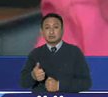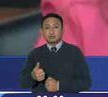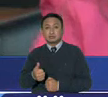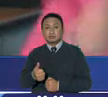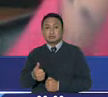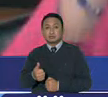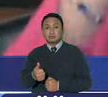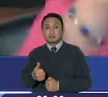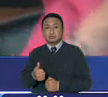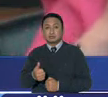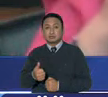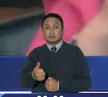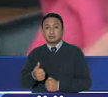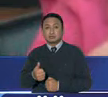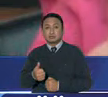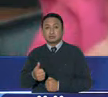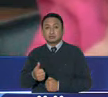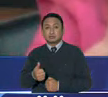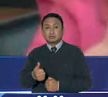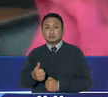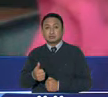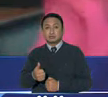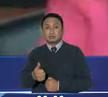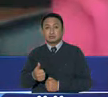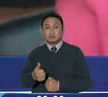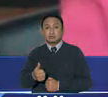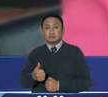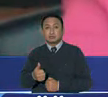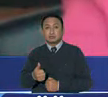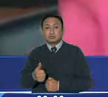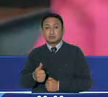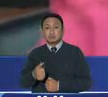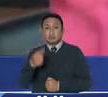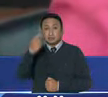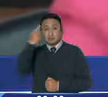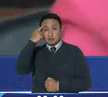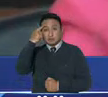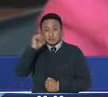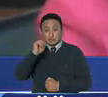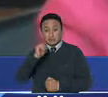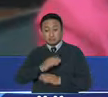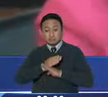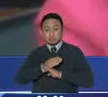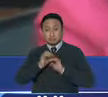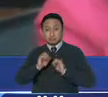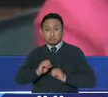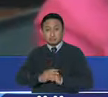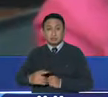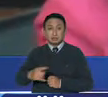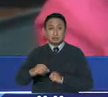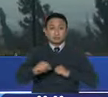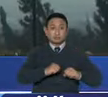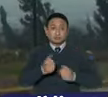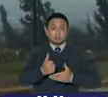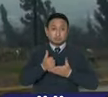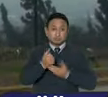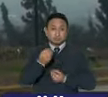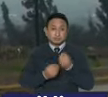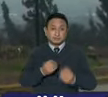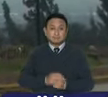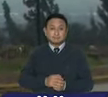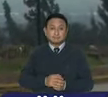de ponernos en nuestra capacidad de respuesta y empezar a gestionar la capacidad de respuesta. En una serie